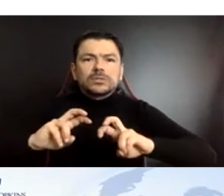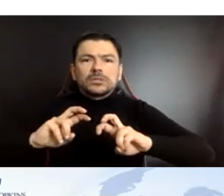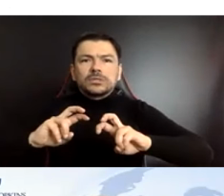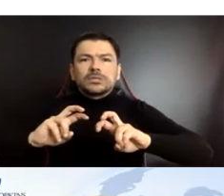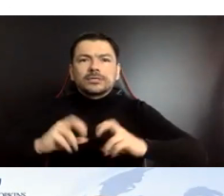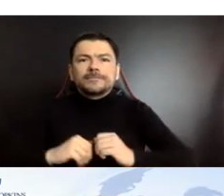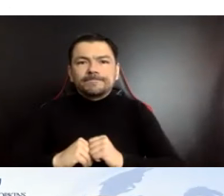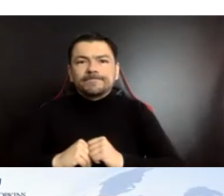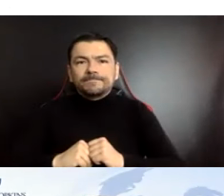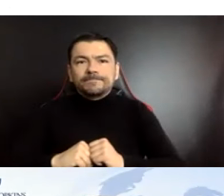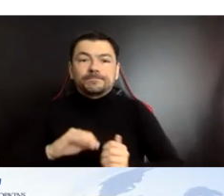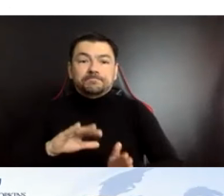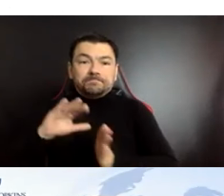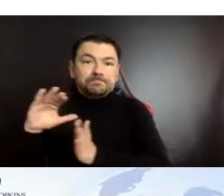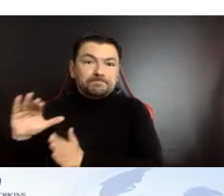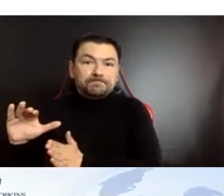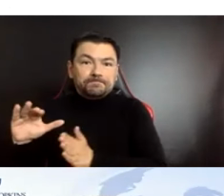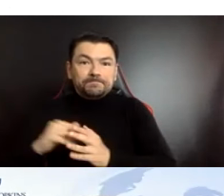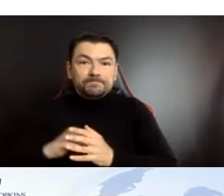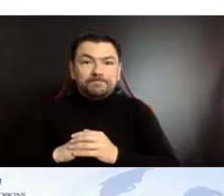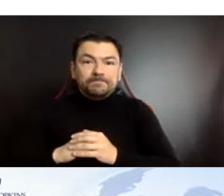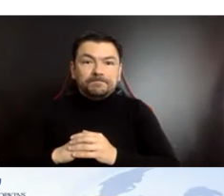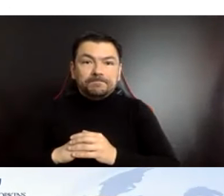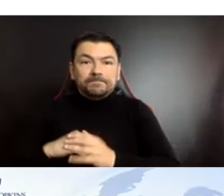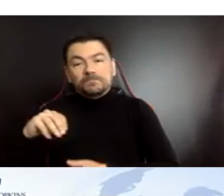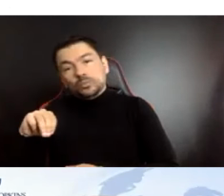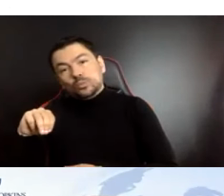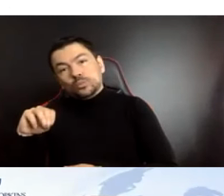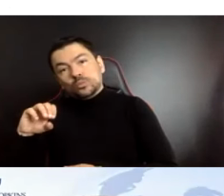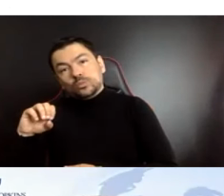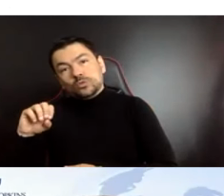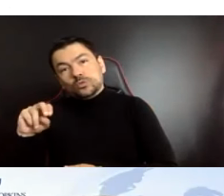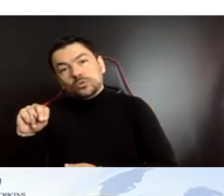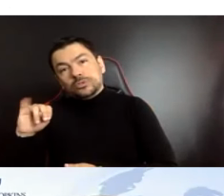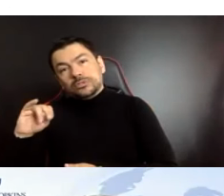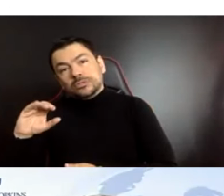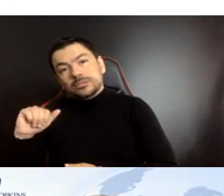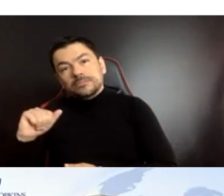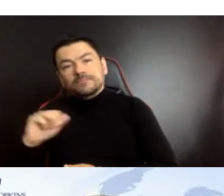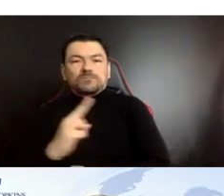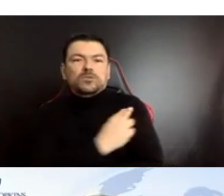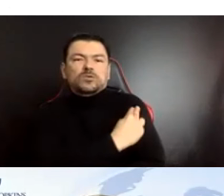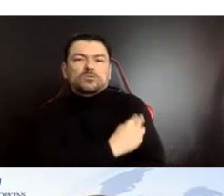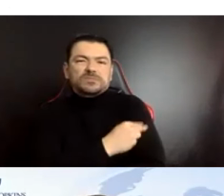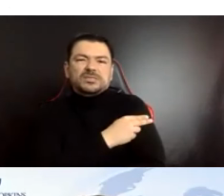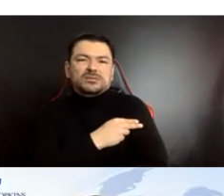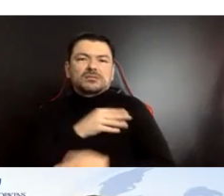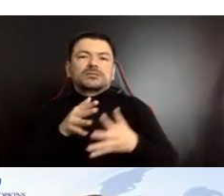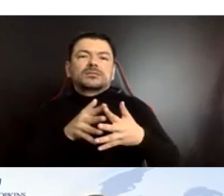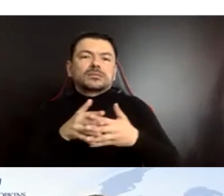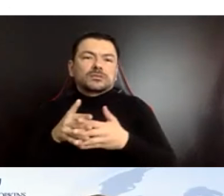from entonces a Mónica del USA. Hospital Johns Hopkins en Estados Unidos, quien nos va a dar su siguiente